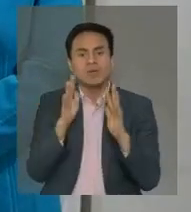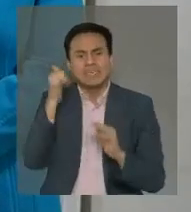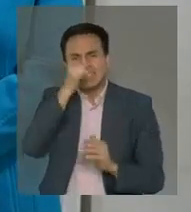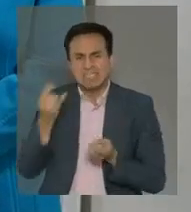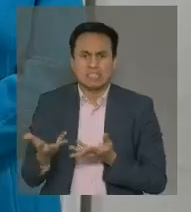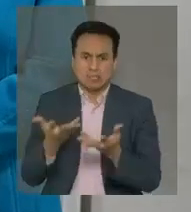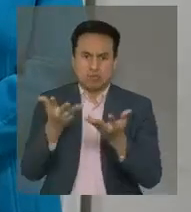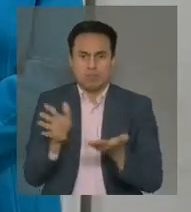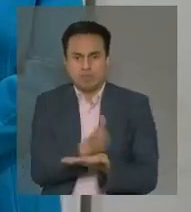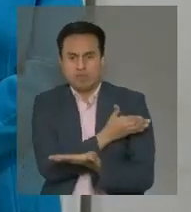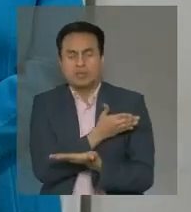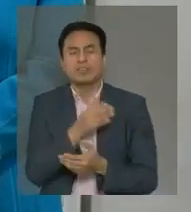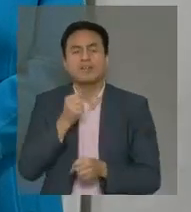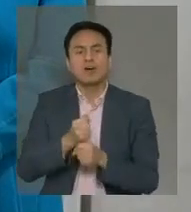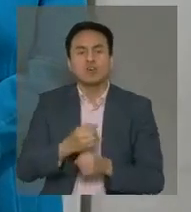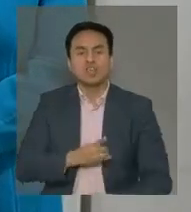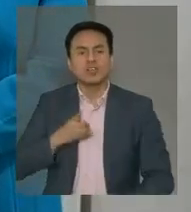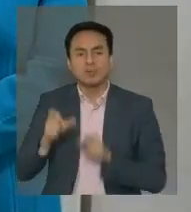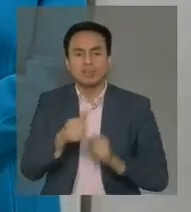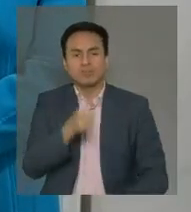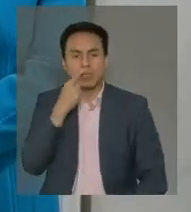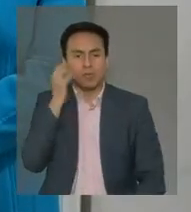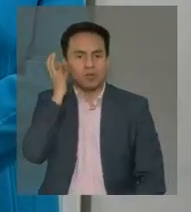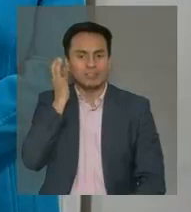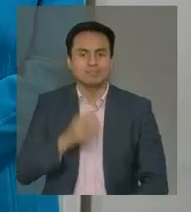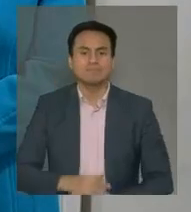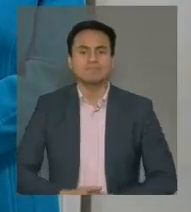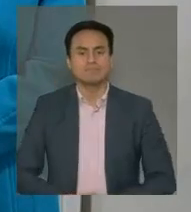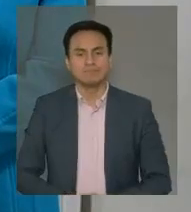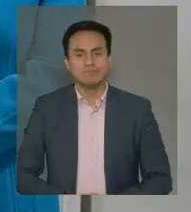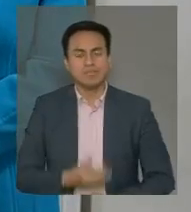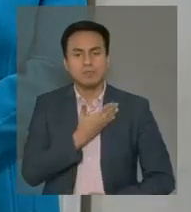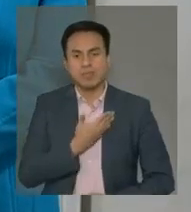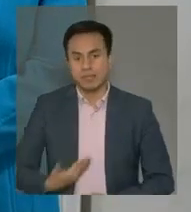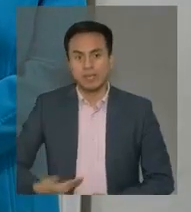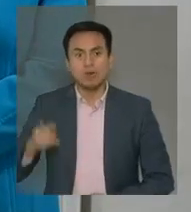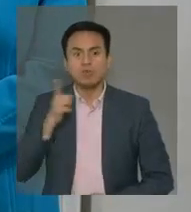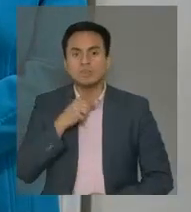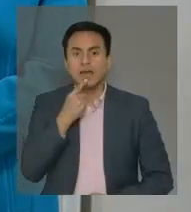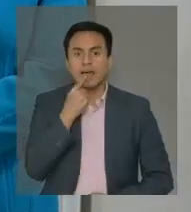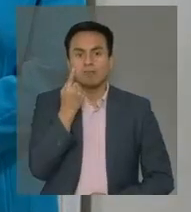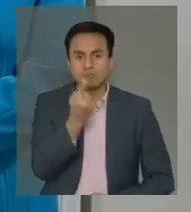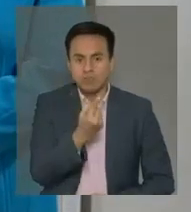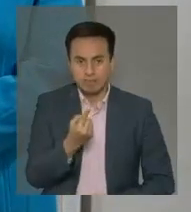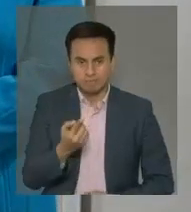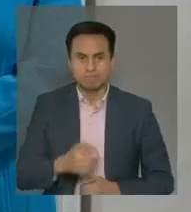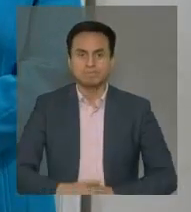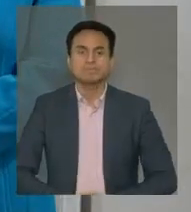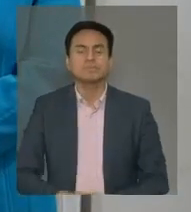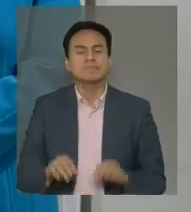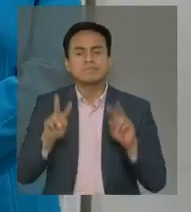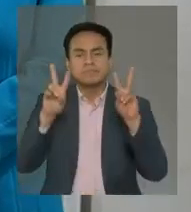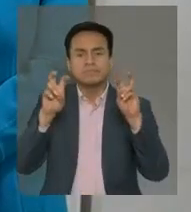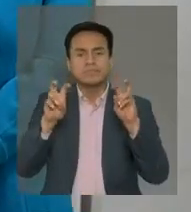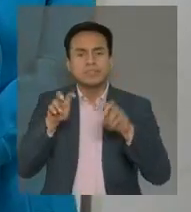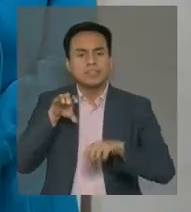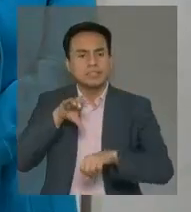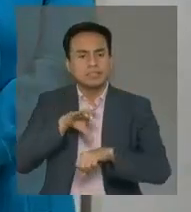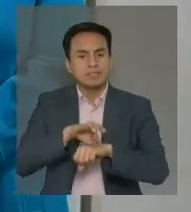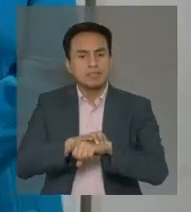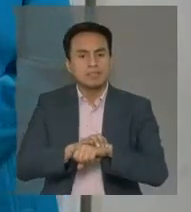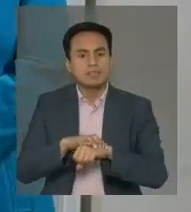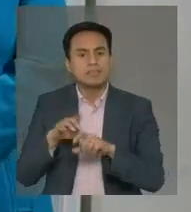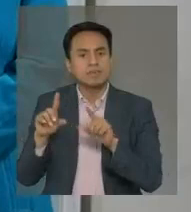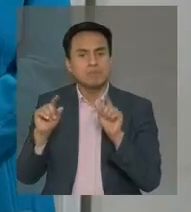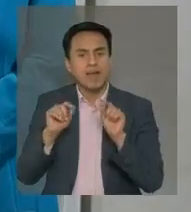contaminación y trabajo digno para todos y todas ahí estaba el presidente gabriel boric desde el palacio de la moneda respondiendo preguntas de la prensa